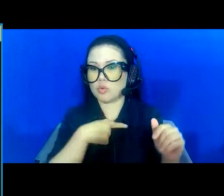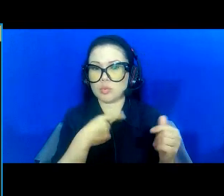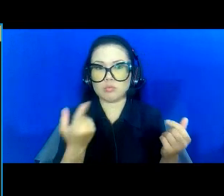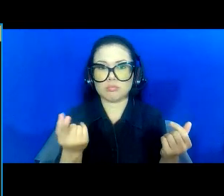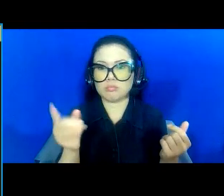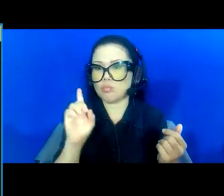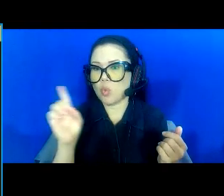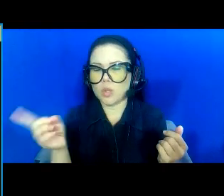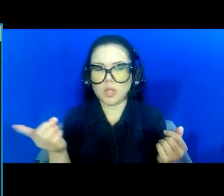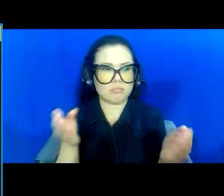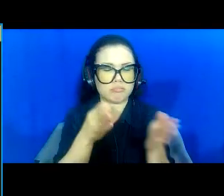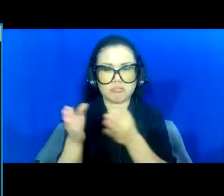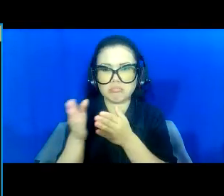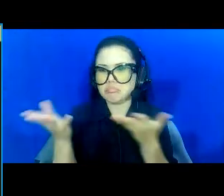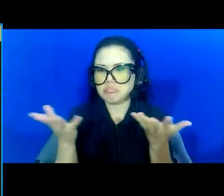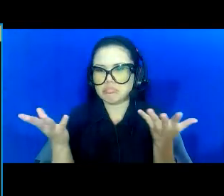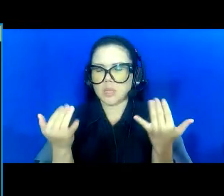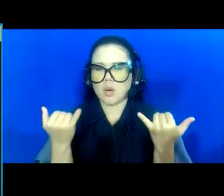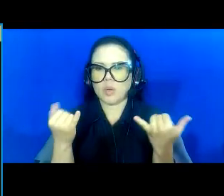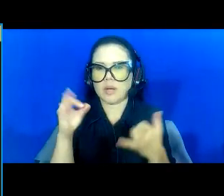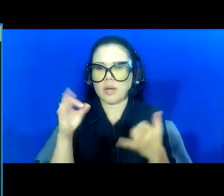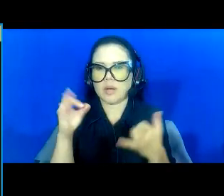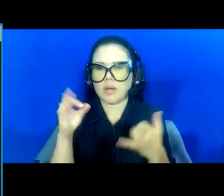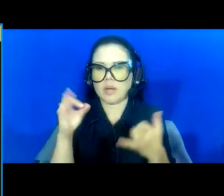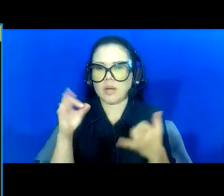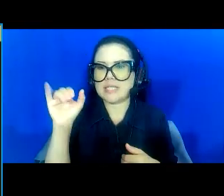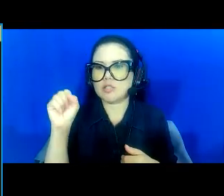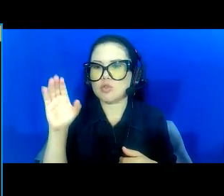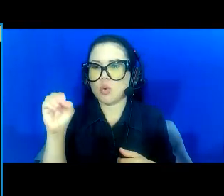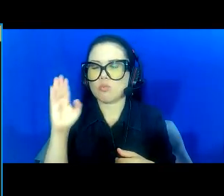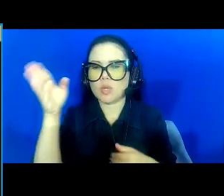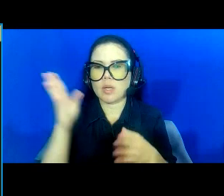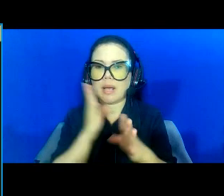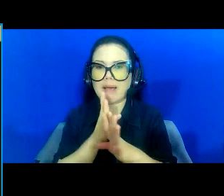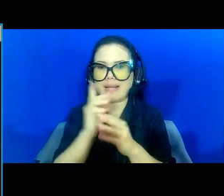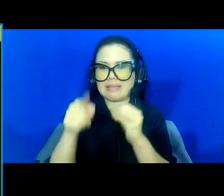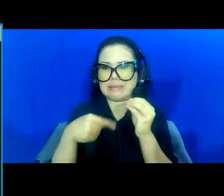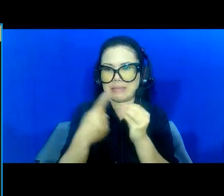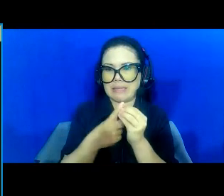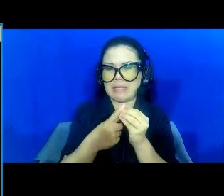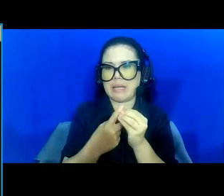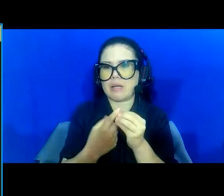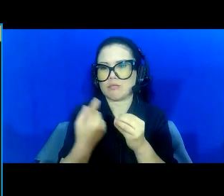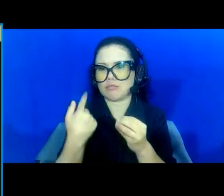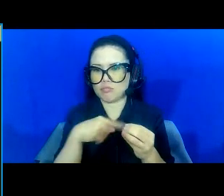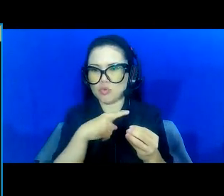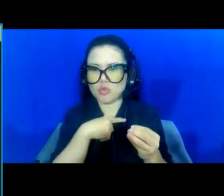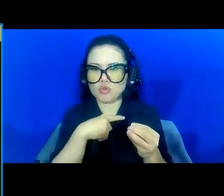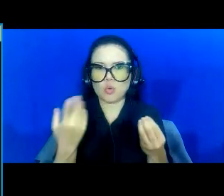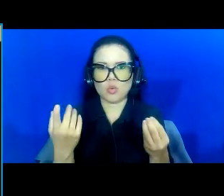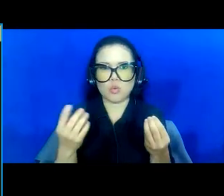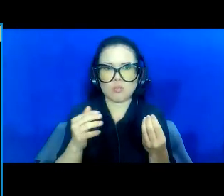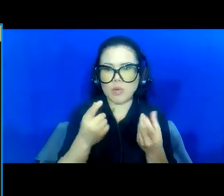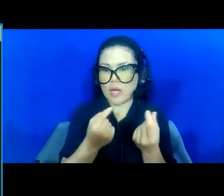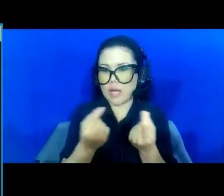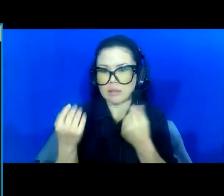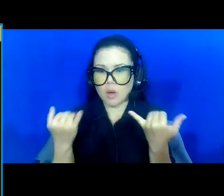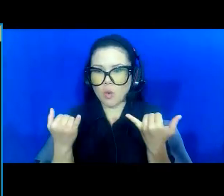Así que ahora Francisco hablará sobre de lo que encontramos, hacia dónde pudiésemos considerar dirigirnos, ¿verdad? Pronto.